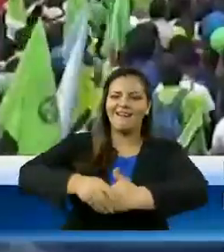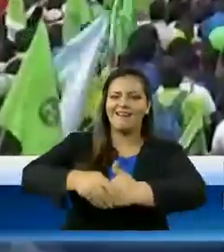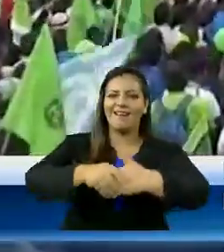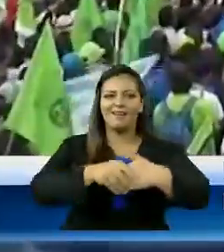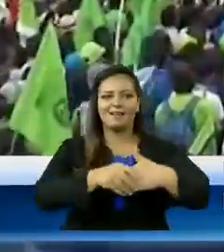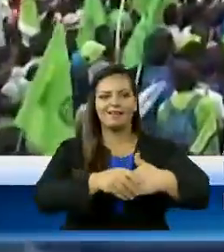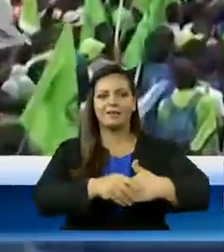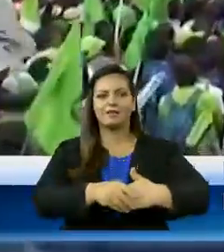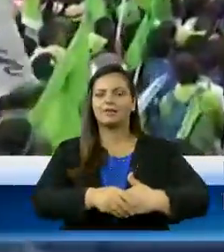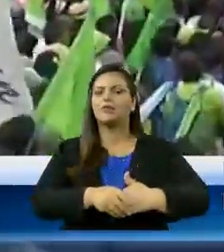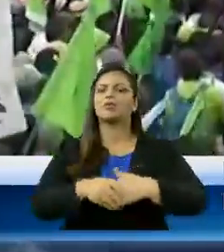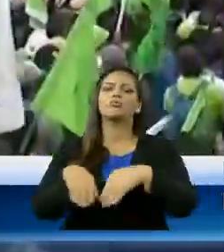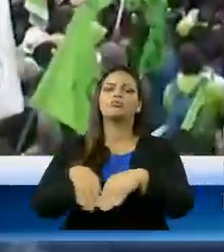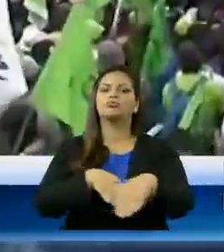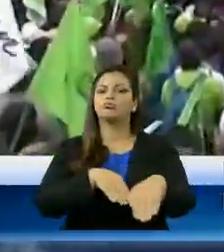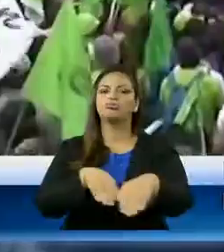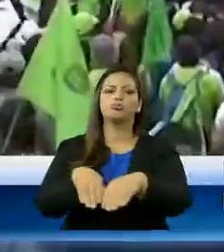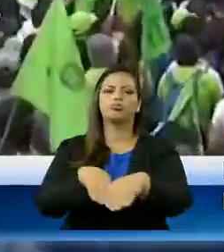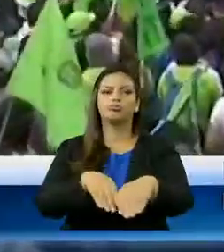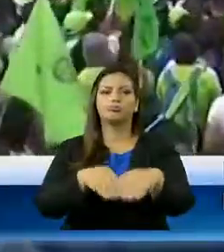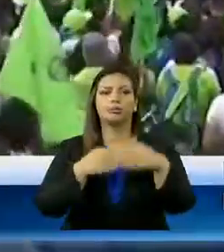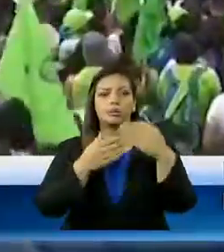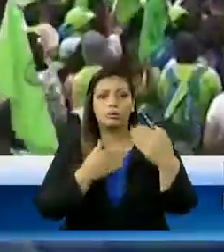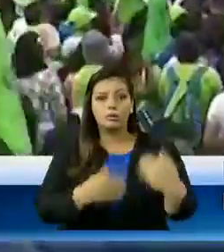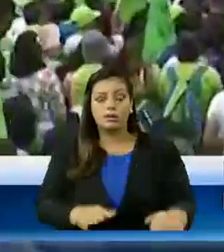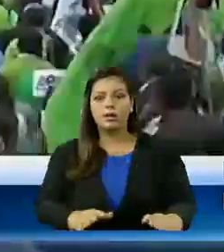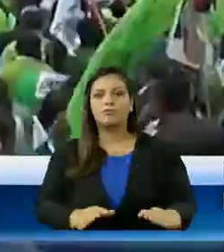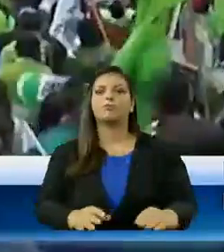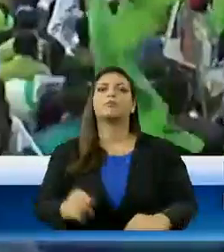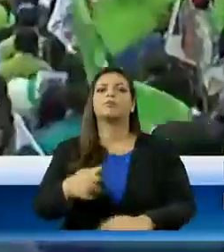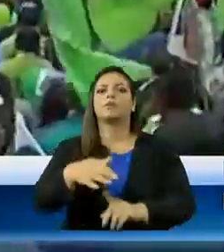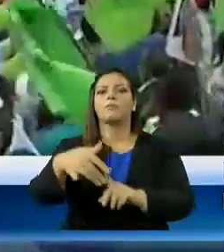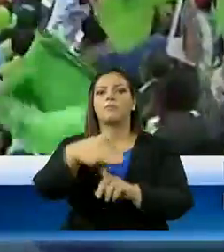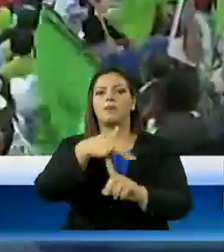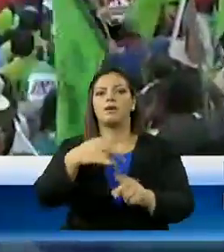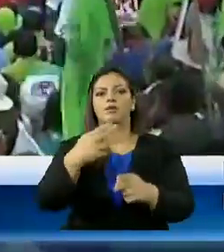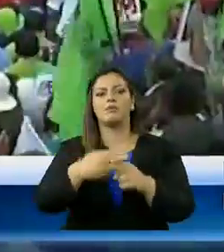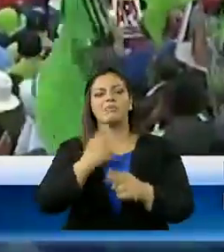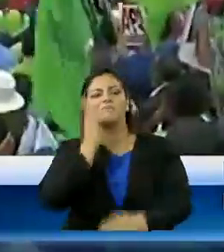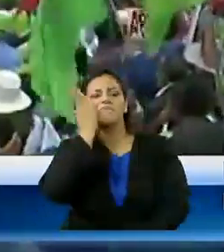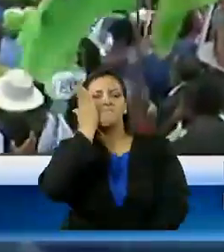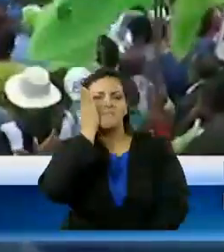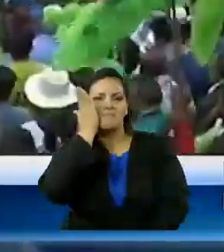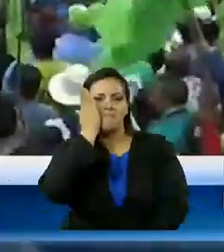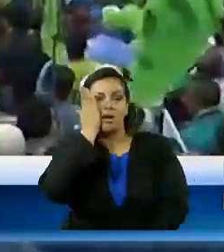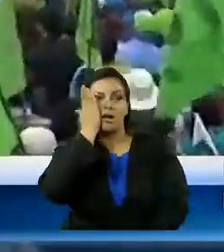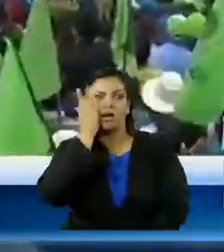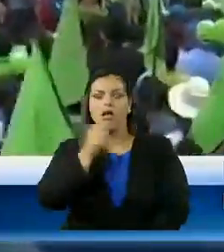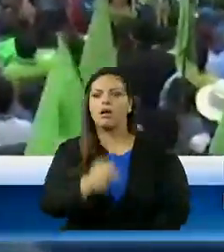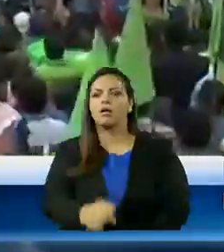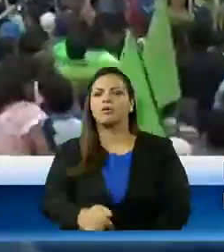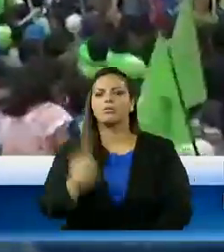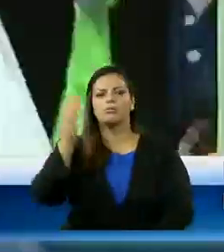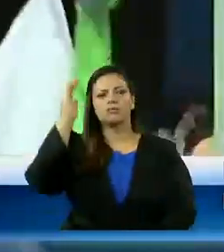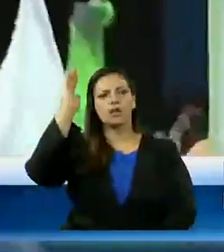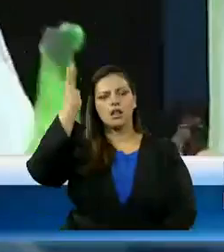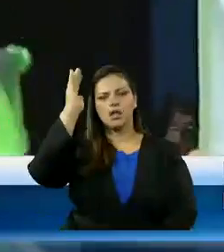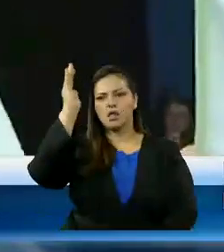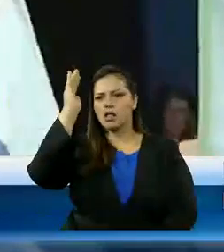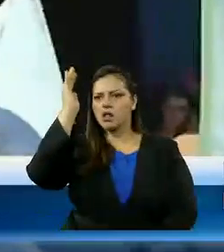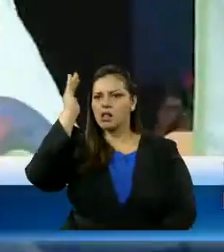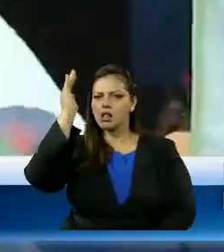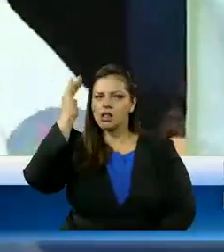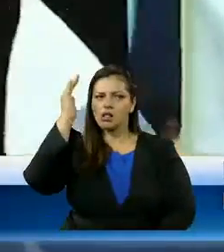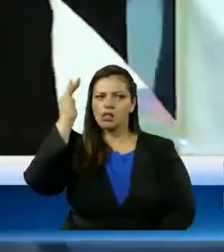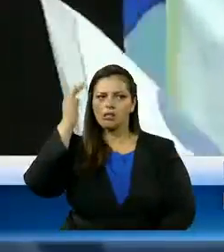luego del recorrido la caminata se concentró en el parque de la madre en este sitio el aspirante presidencial hizo hincapié en